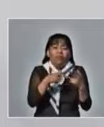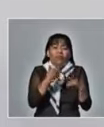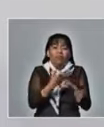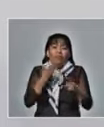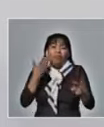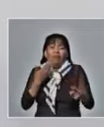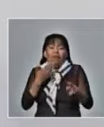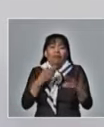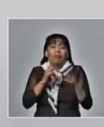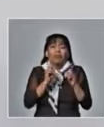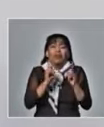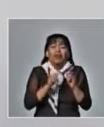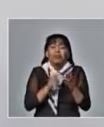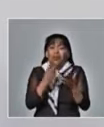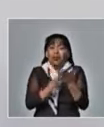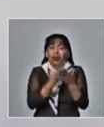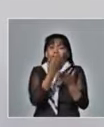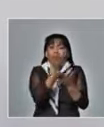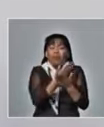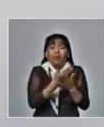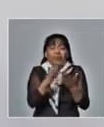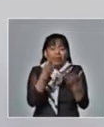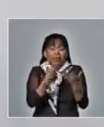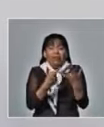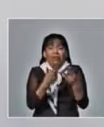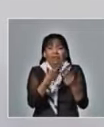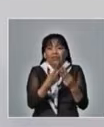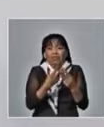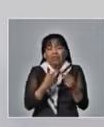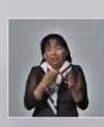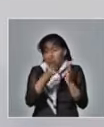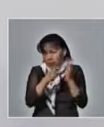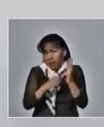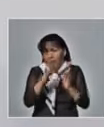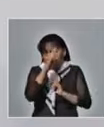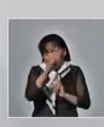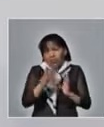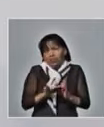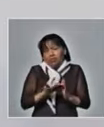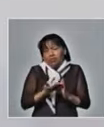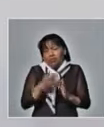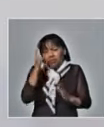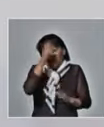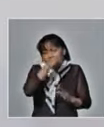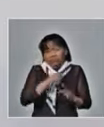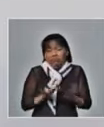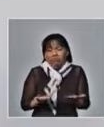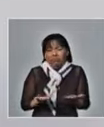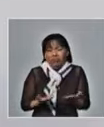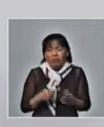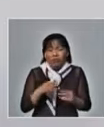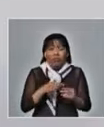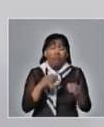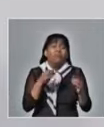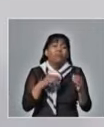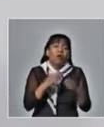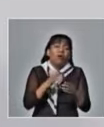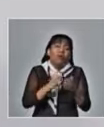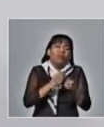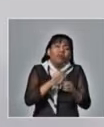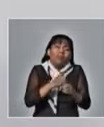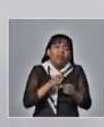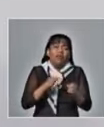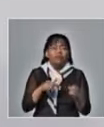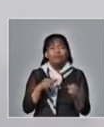nos vino a hablar su propuesta de seguridad en el bloque 3. Hay que seguir las reglas, si no es muy complicado hacer las cosas. Pero como estamos hablando de sociedad, yo quiero hablarle a